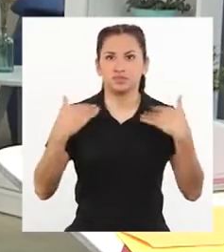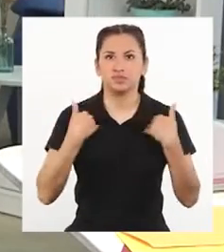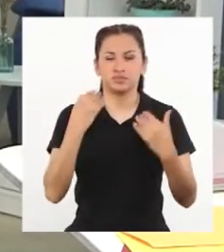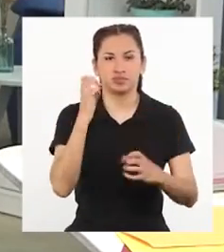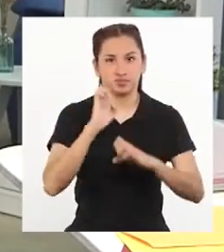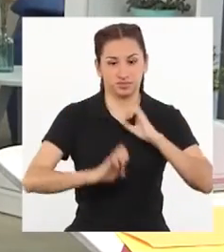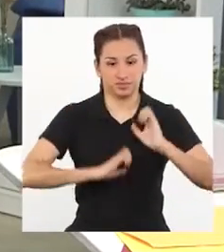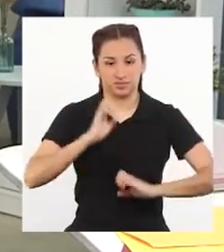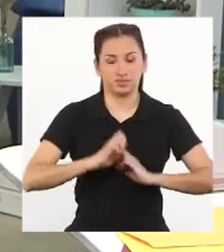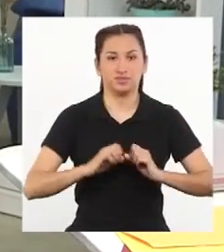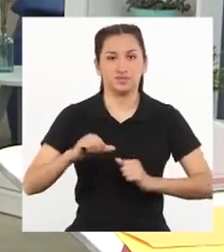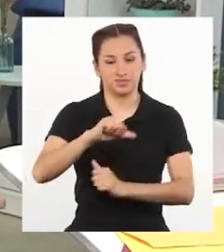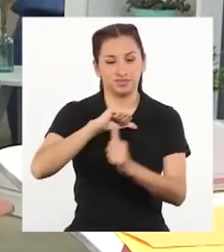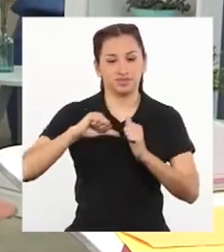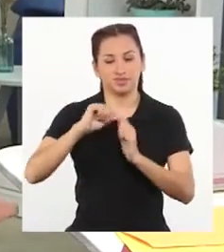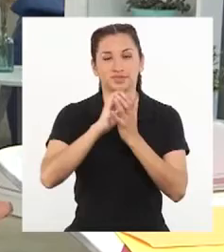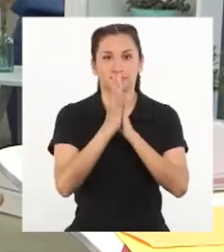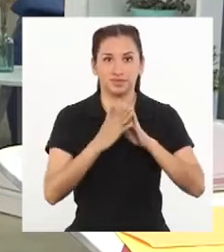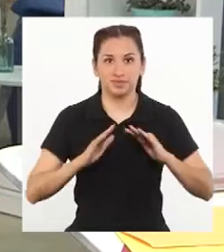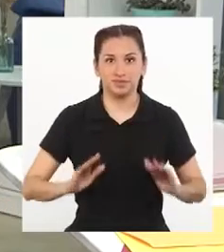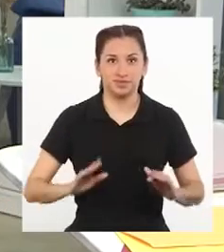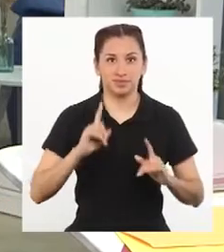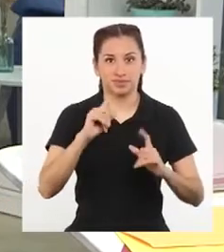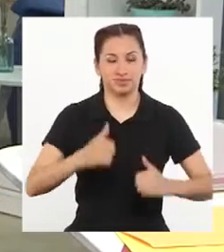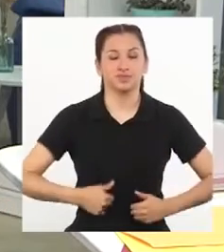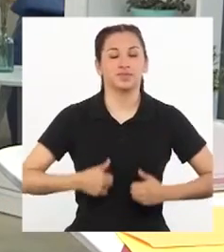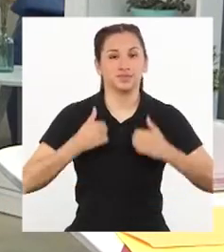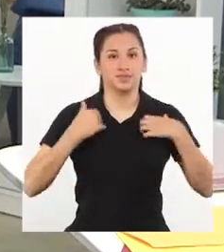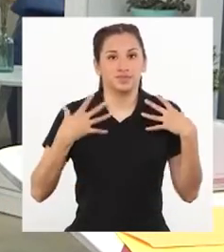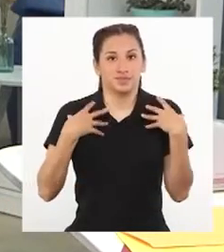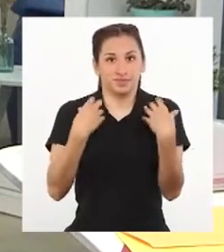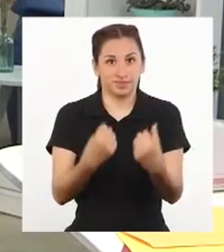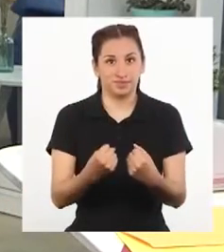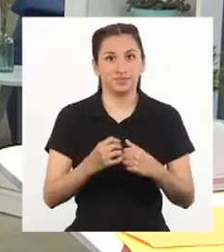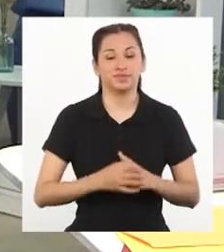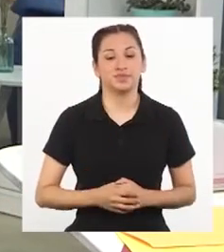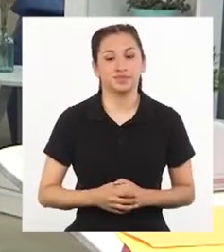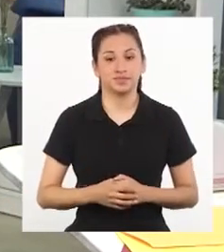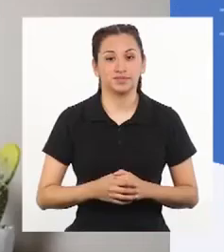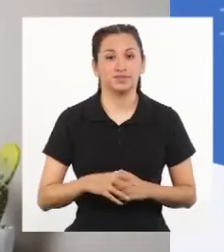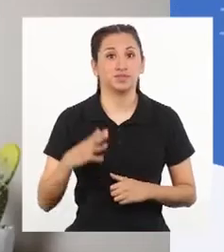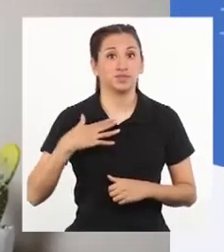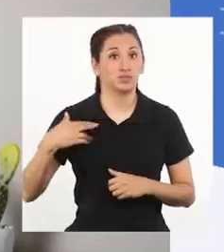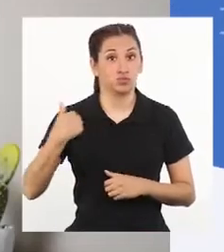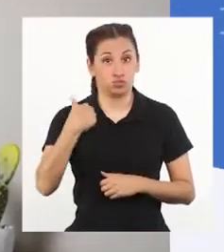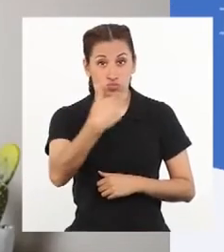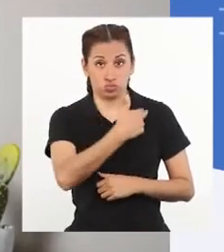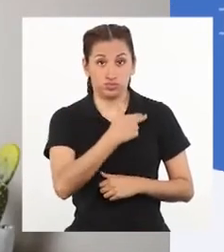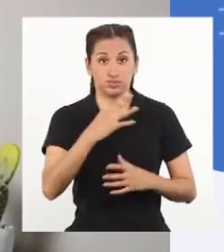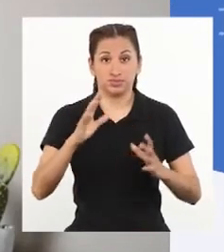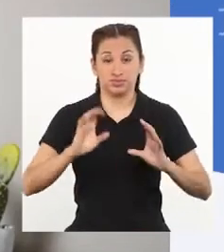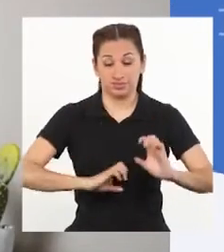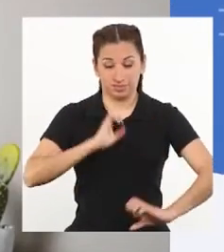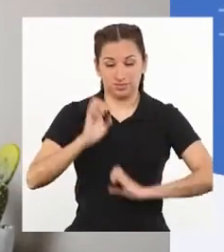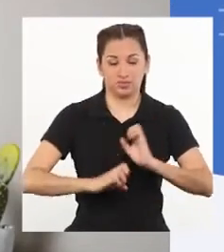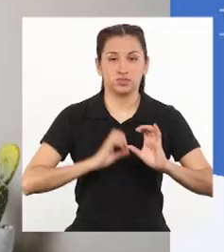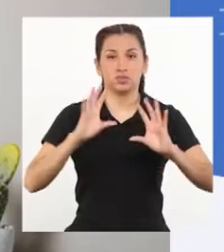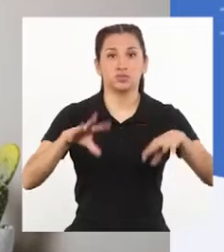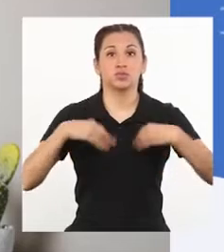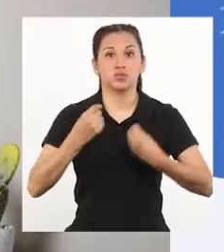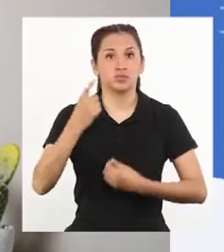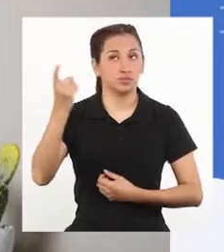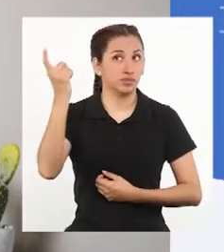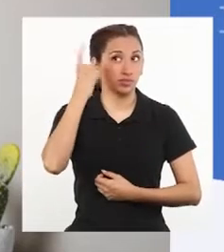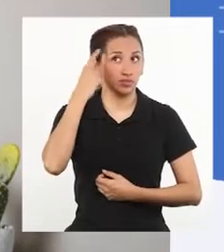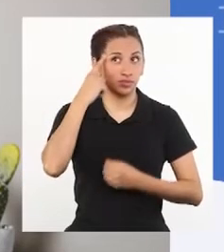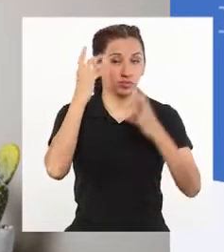nuestras emociones y convivir pacíficamente con llevar un estilo de vida saludable? Nuestras emociones son generadas